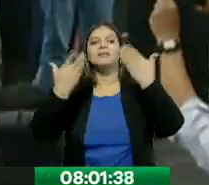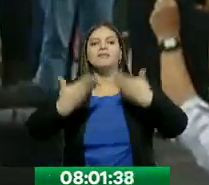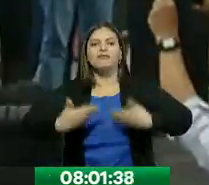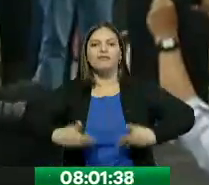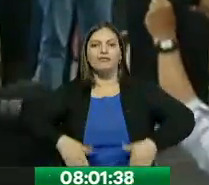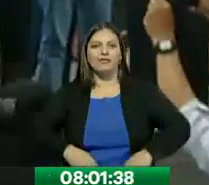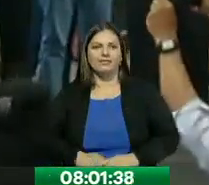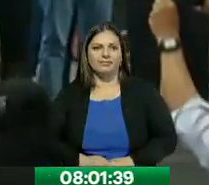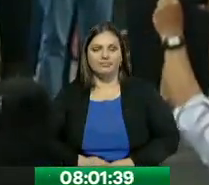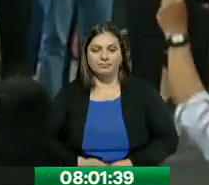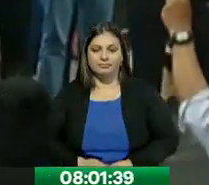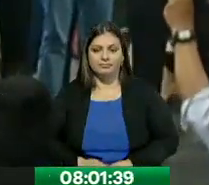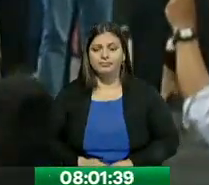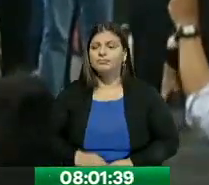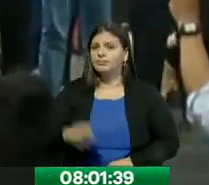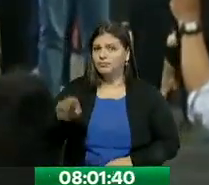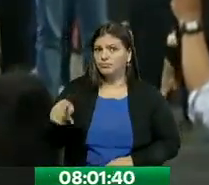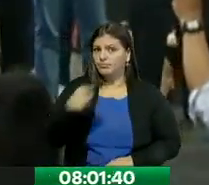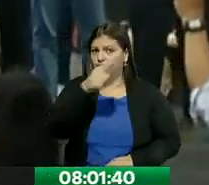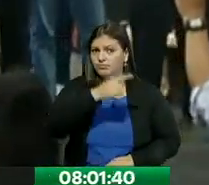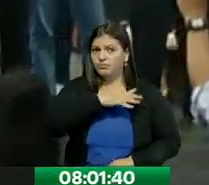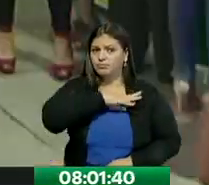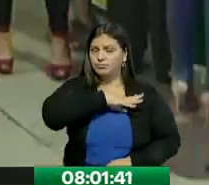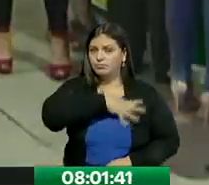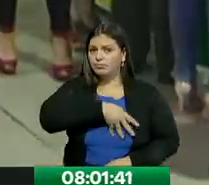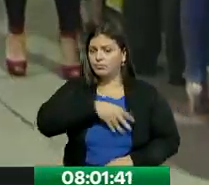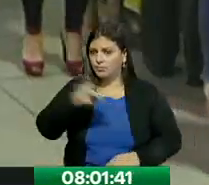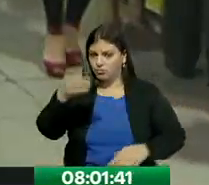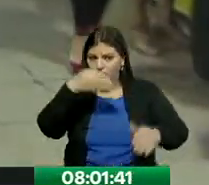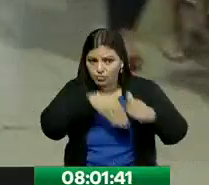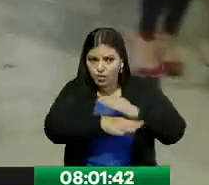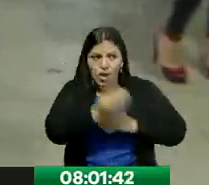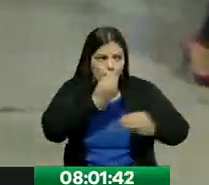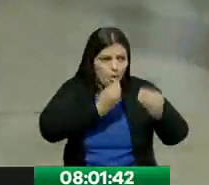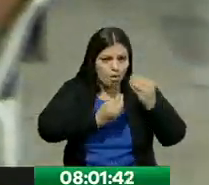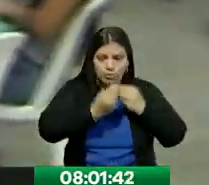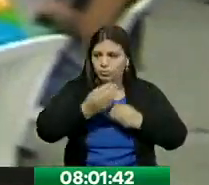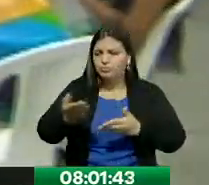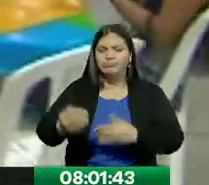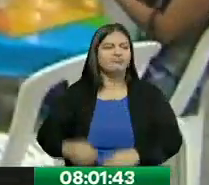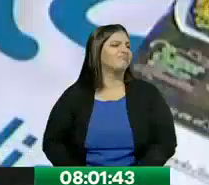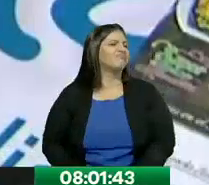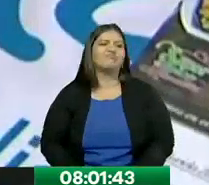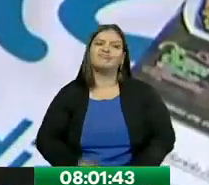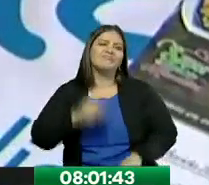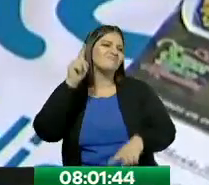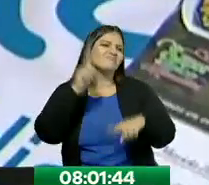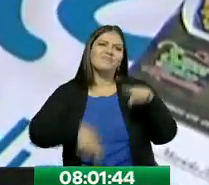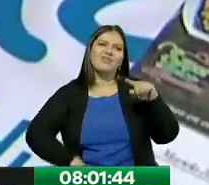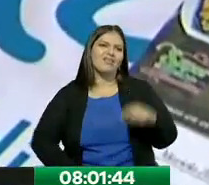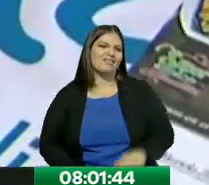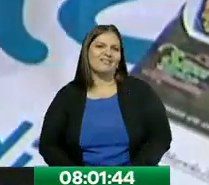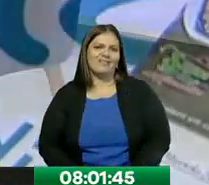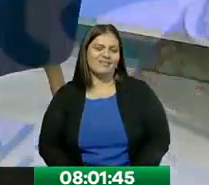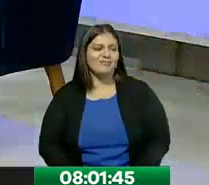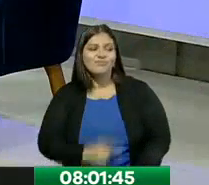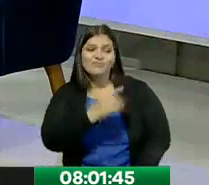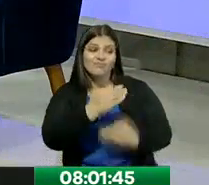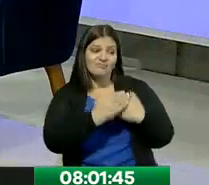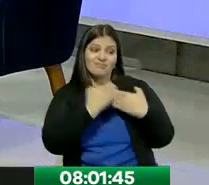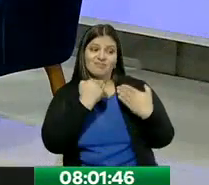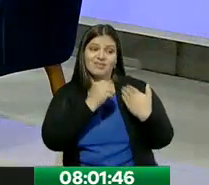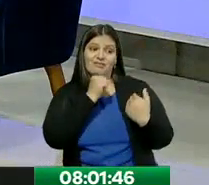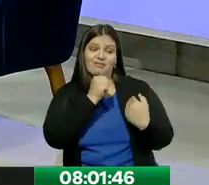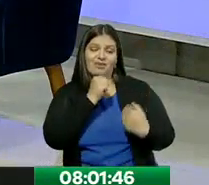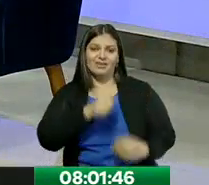¿Pudo probar las delicias gastronómicas, mi querida Adriana? No pude, me quedé con las ganas. Yo le dije que usted debía invitarme. Yo la